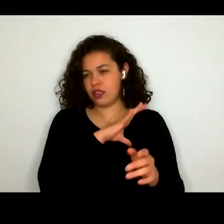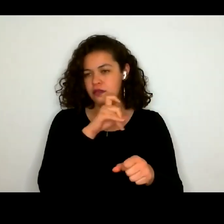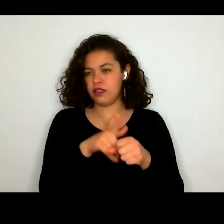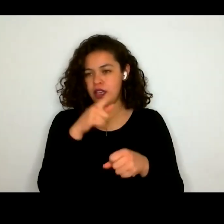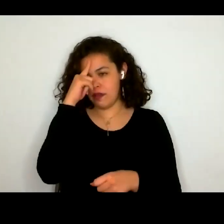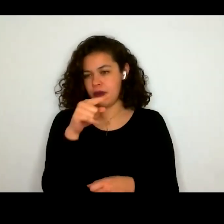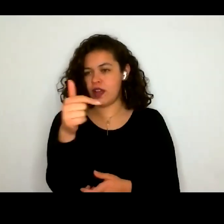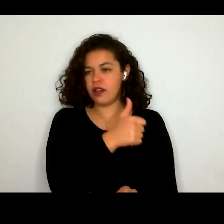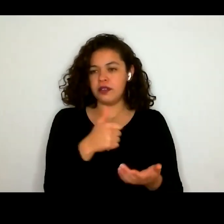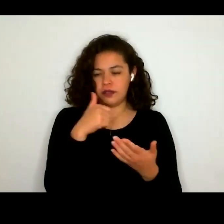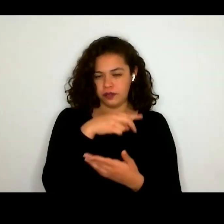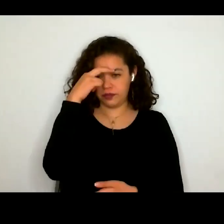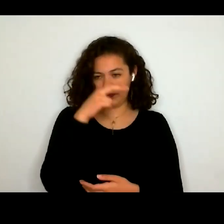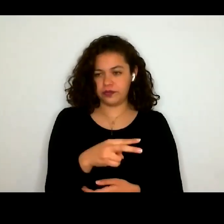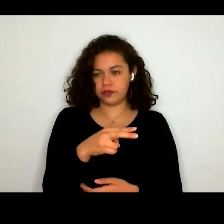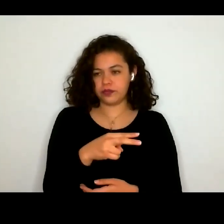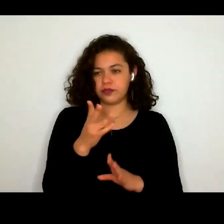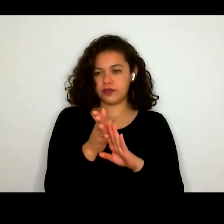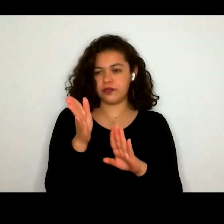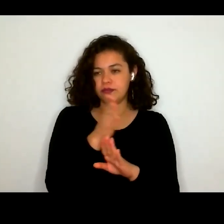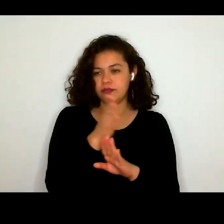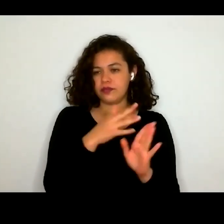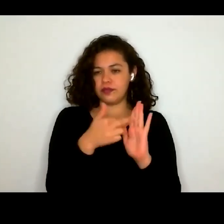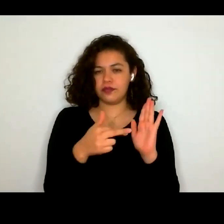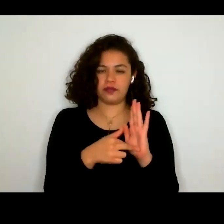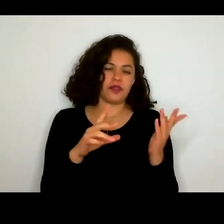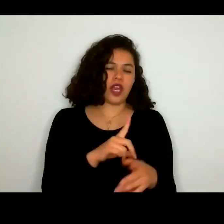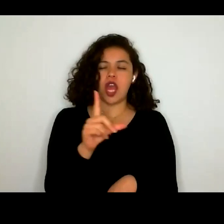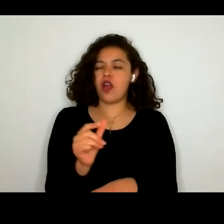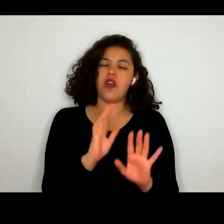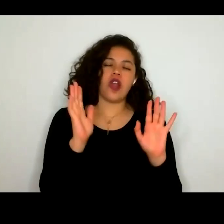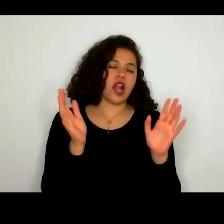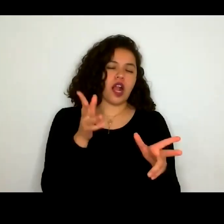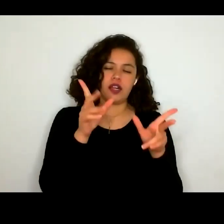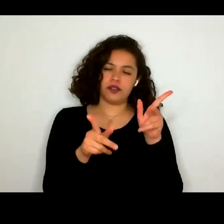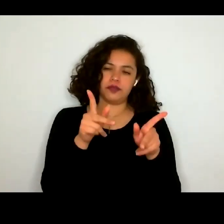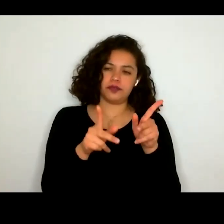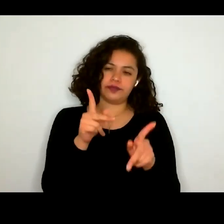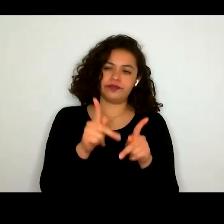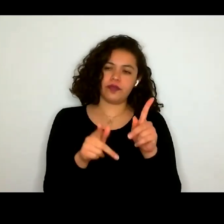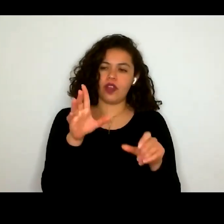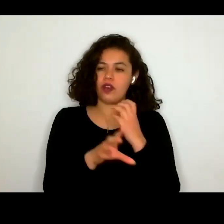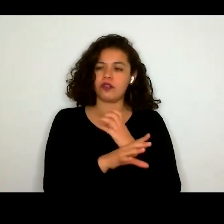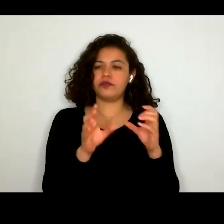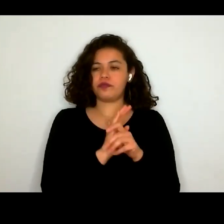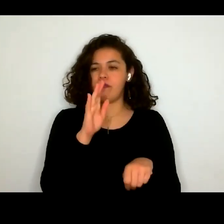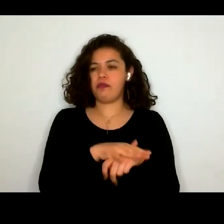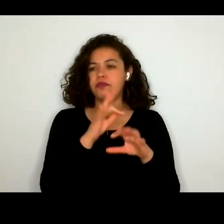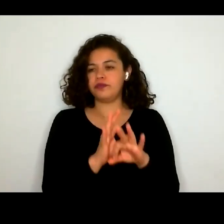México antes del reglamento, y luego ya, bueno, se vieron los datos más importantes sobre el